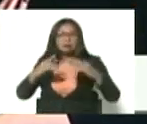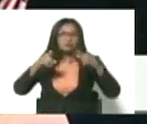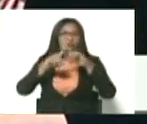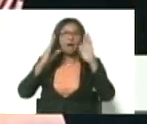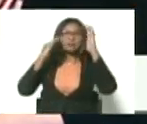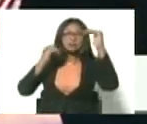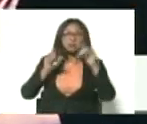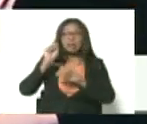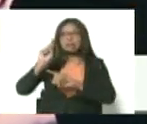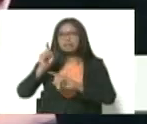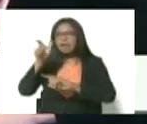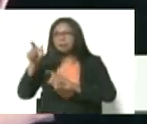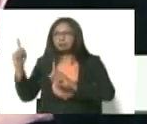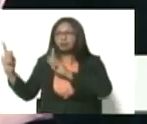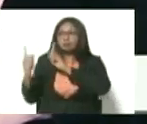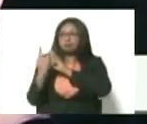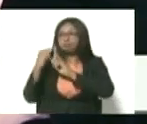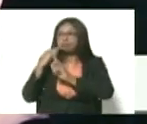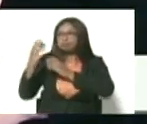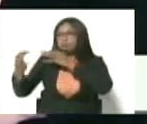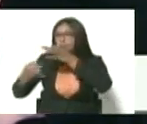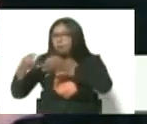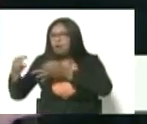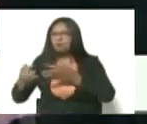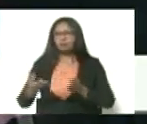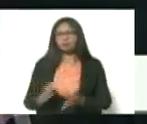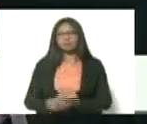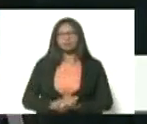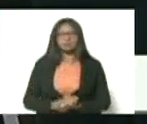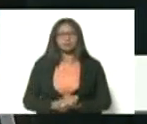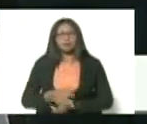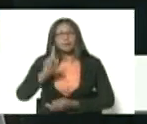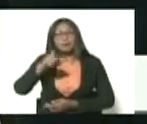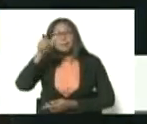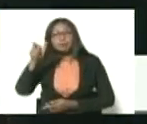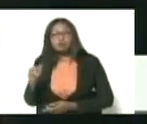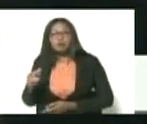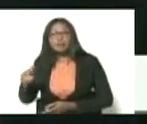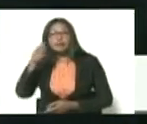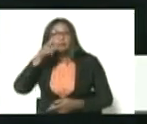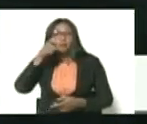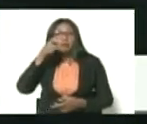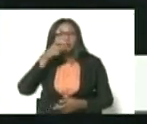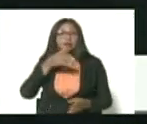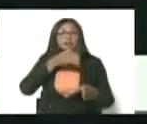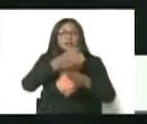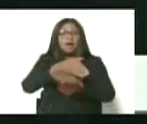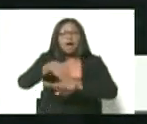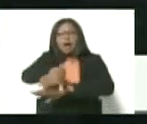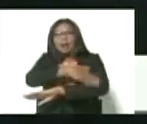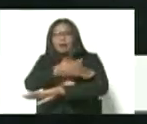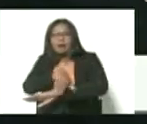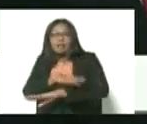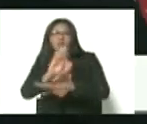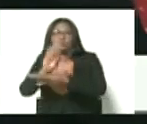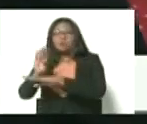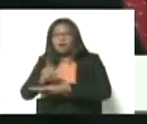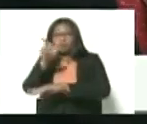atendiendo necesidades, al personal de seguridad que anda en las calles protegiendo a la